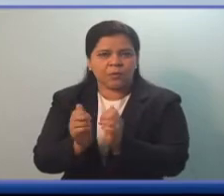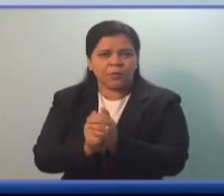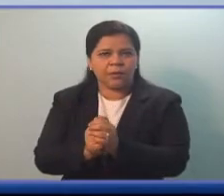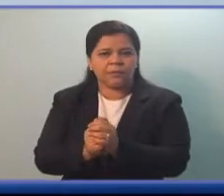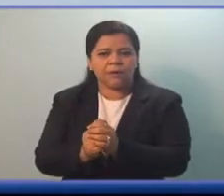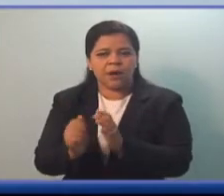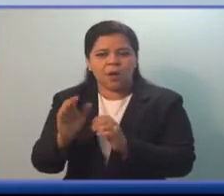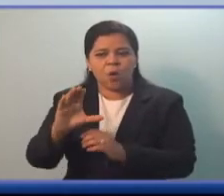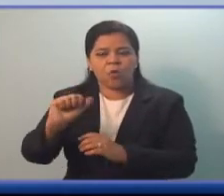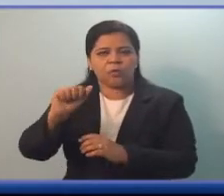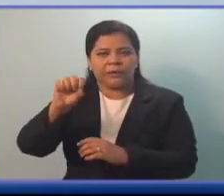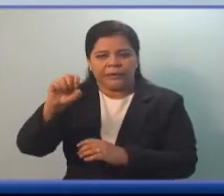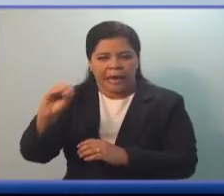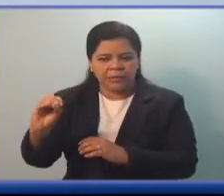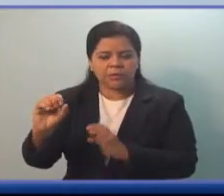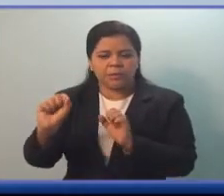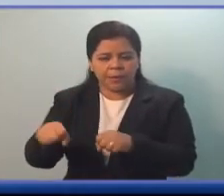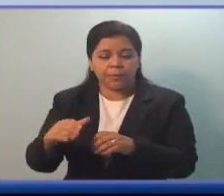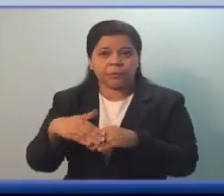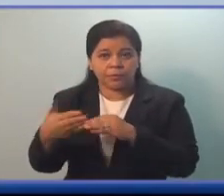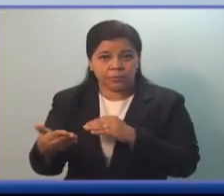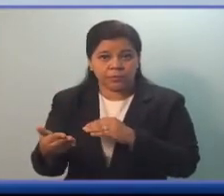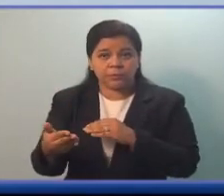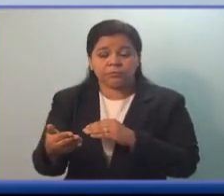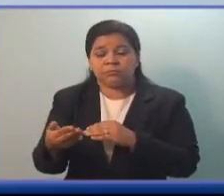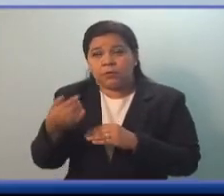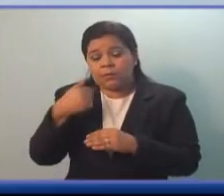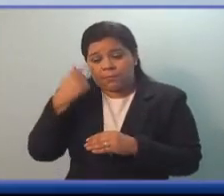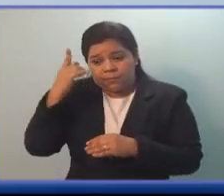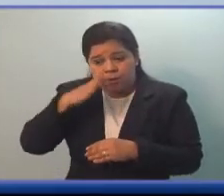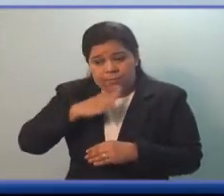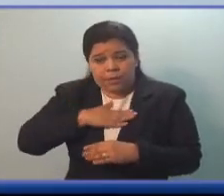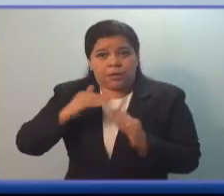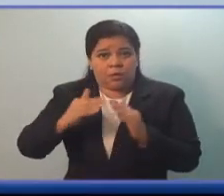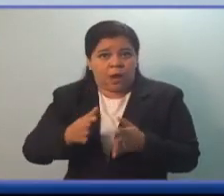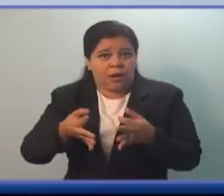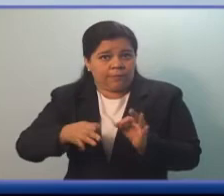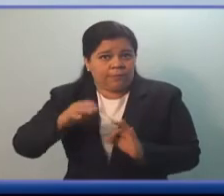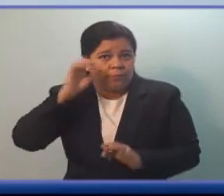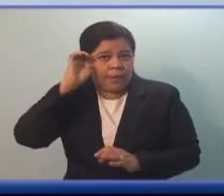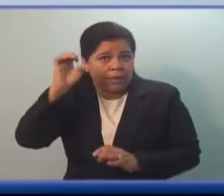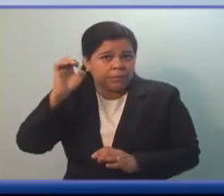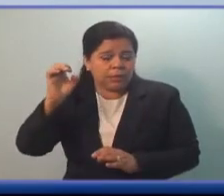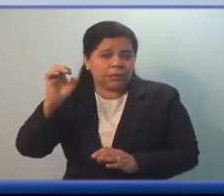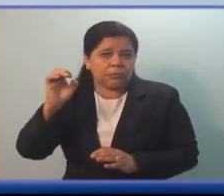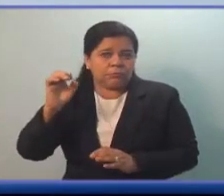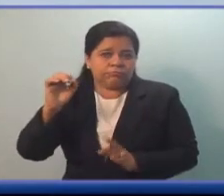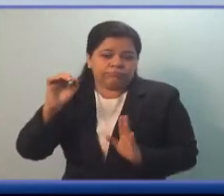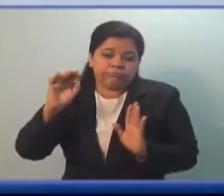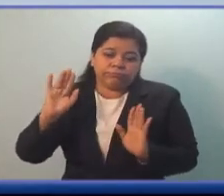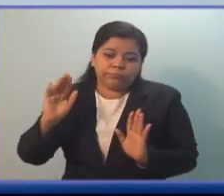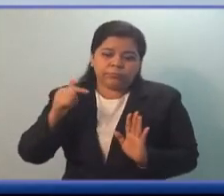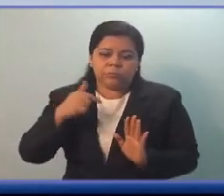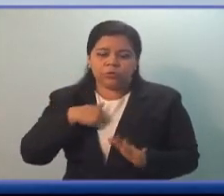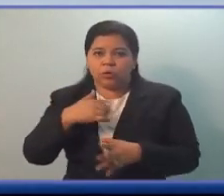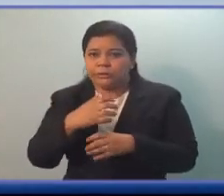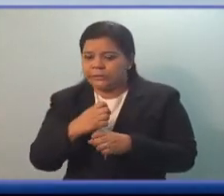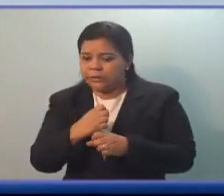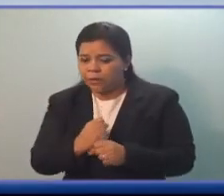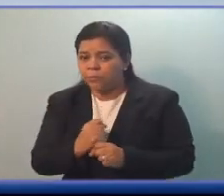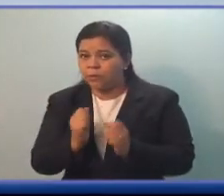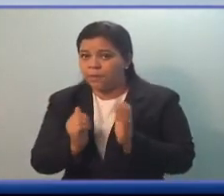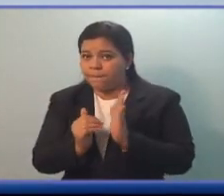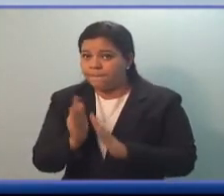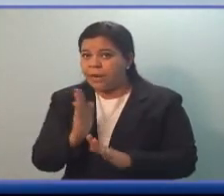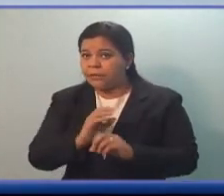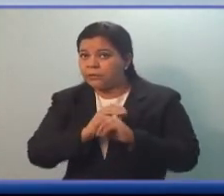conocerlo. Para mí, por cuestión estrictamente también ética y garantizar más